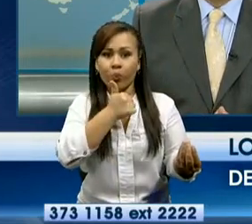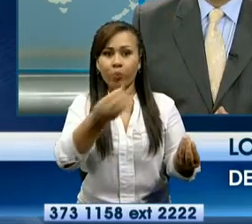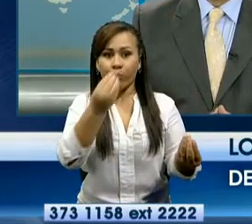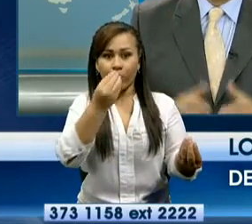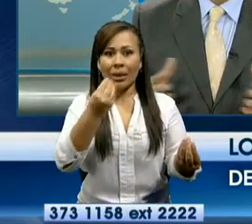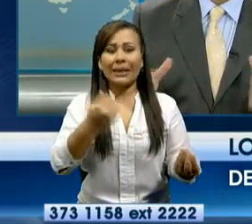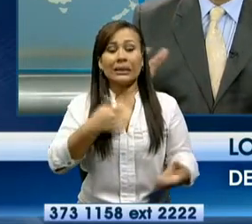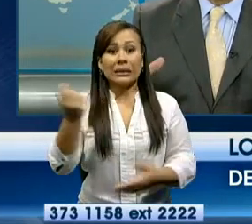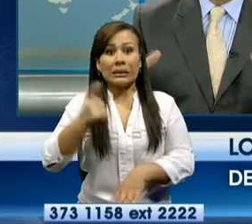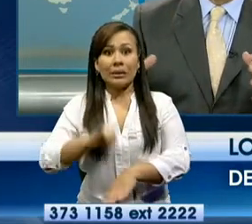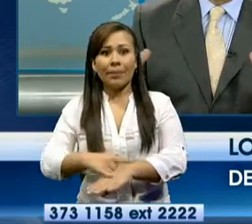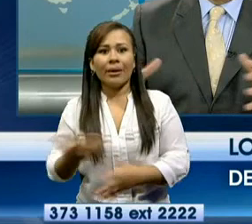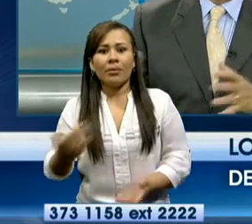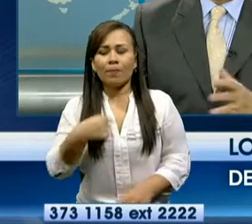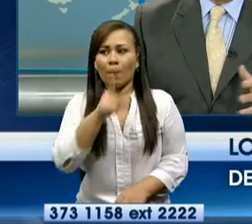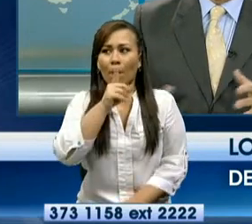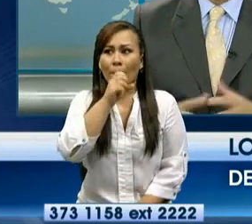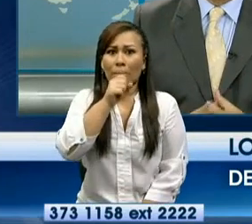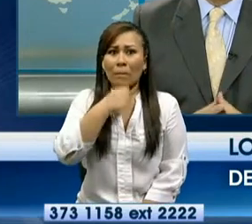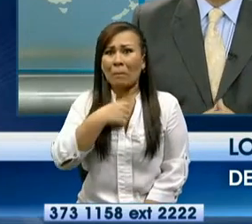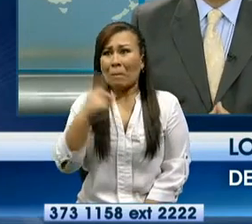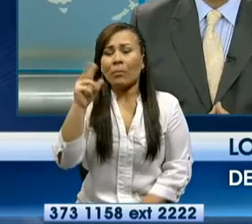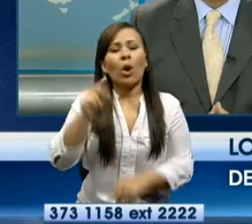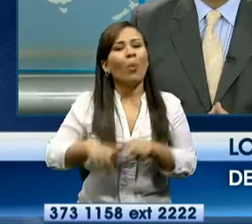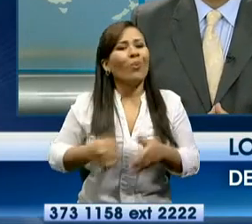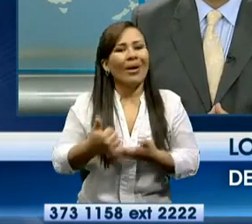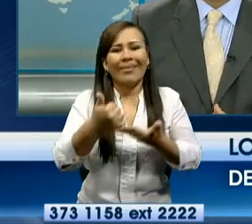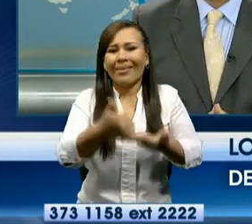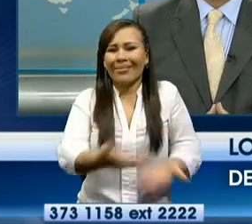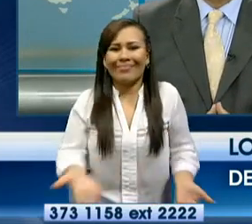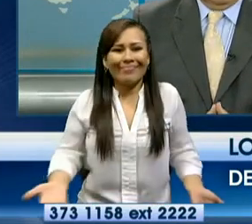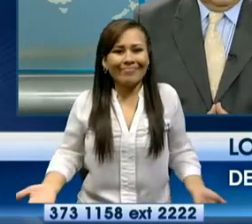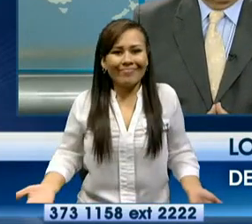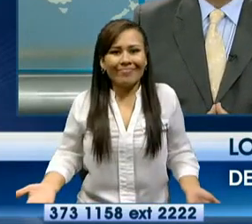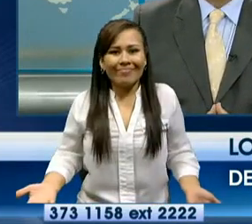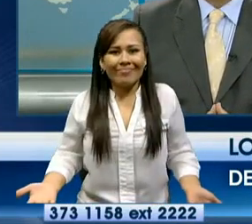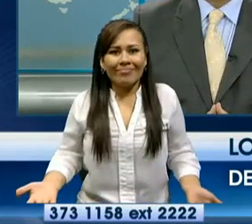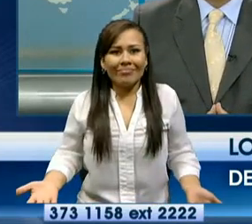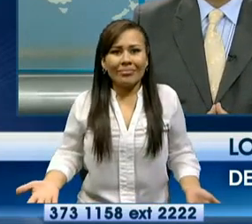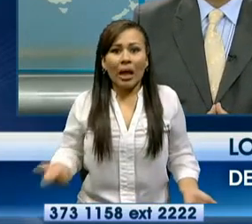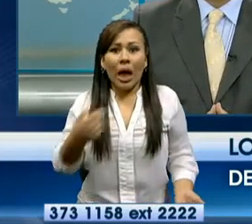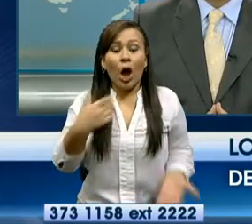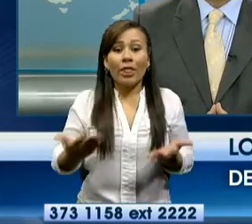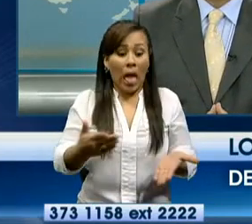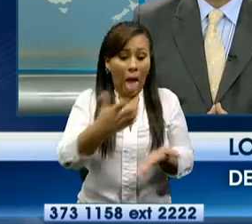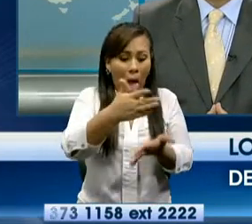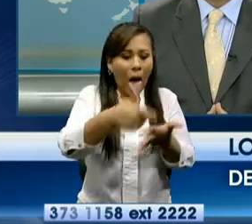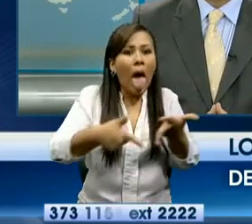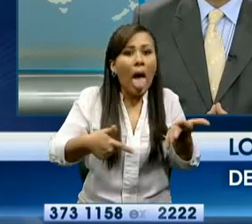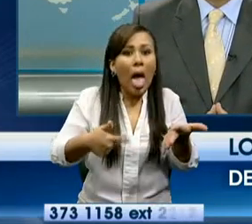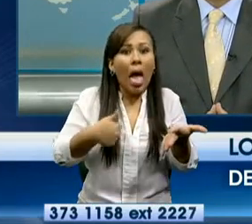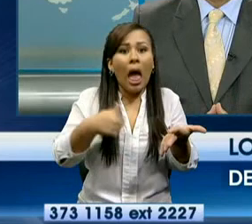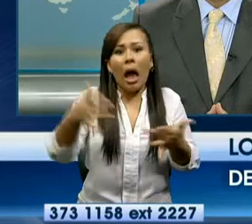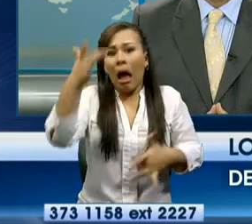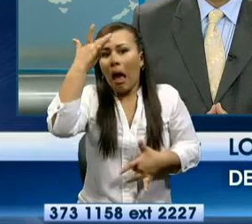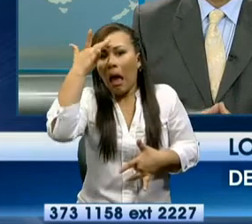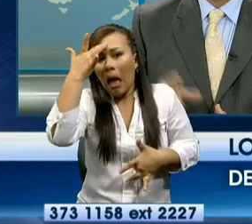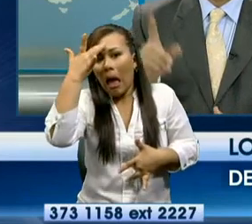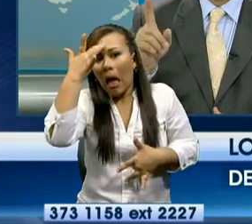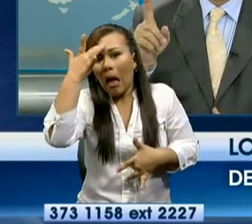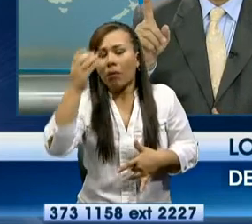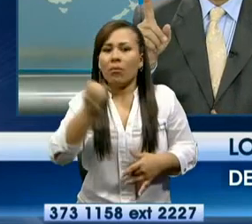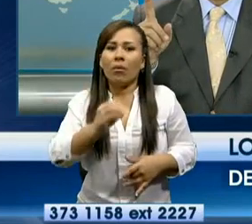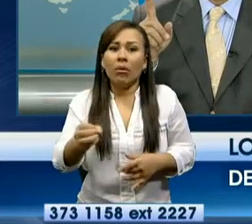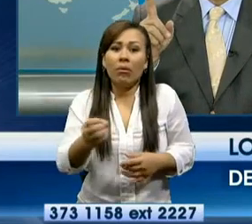necesidades biológicas y no está entrenado y va a contaminar, para trabajar de esa manera. Probablemente se corte, se infecte o ya por el